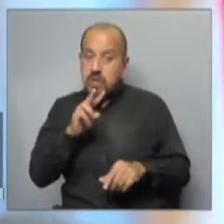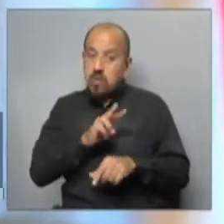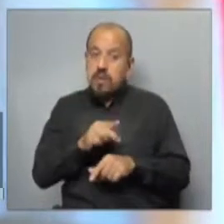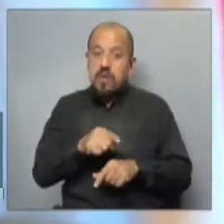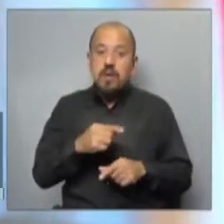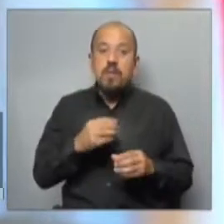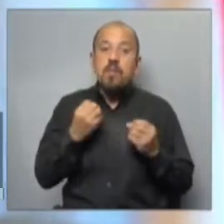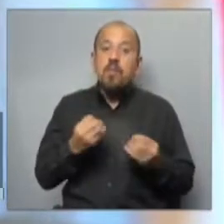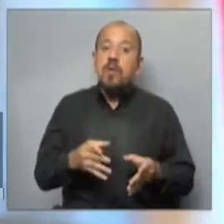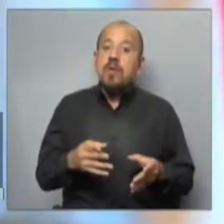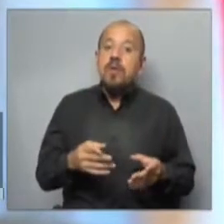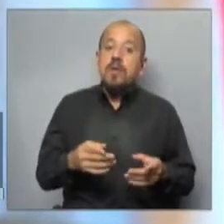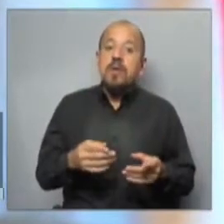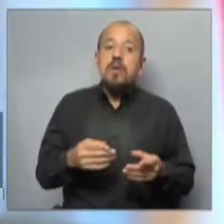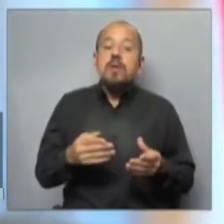porque